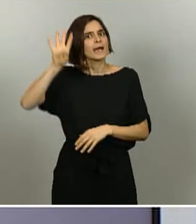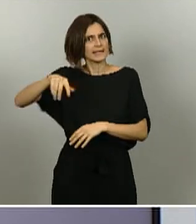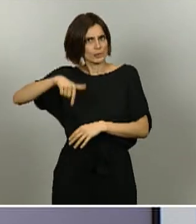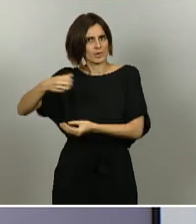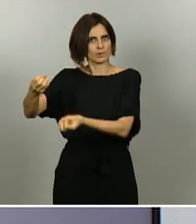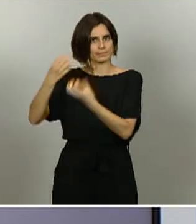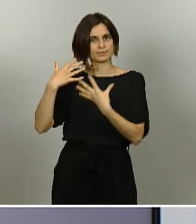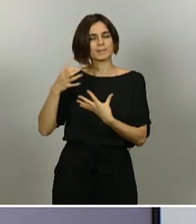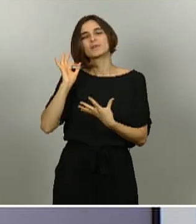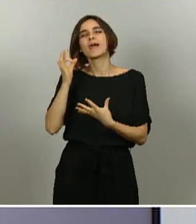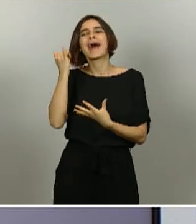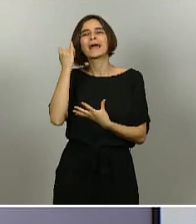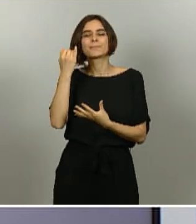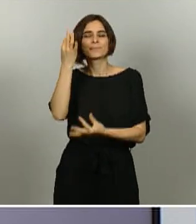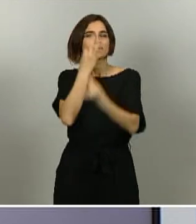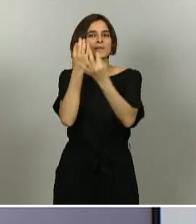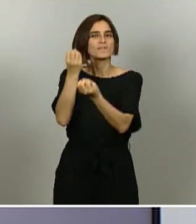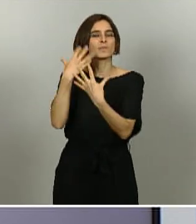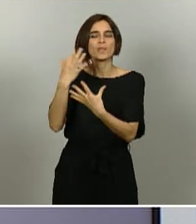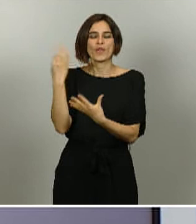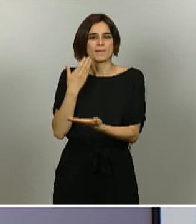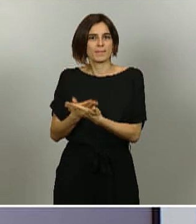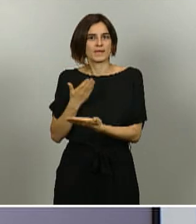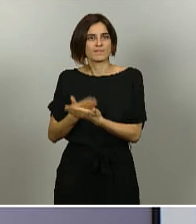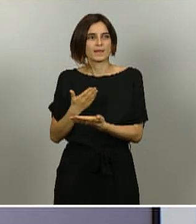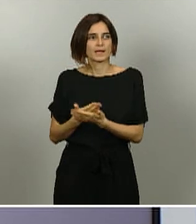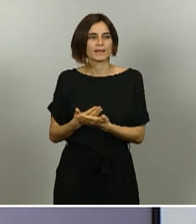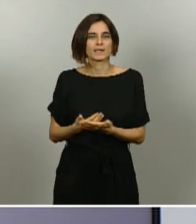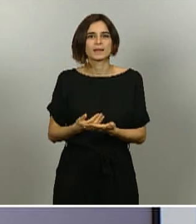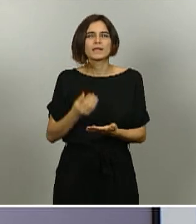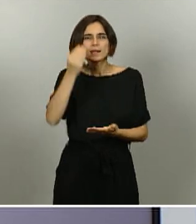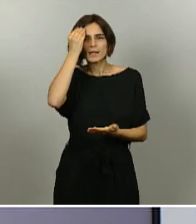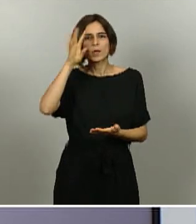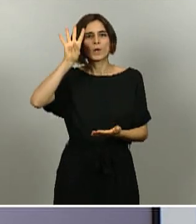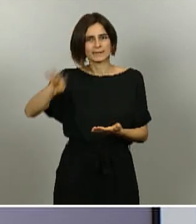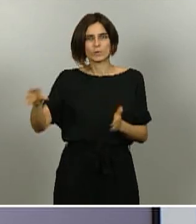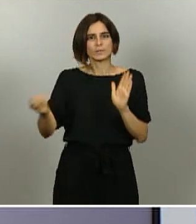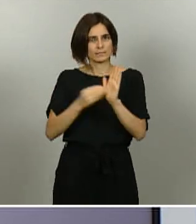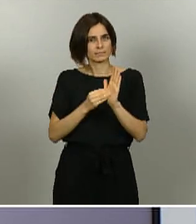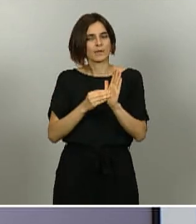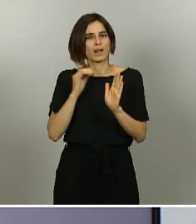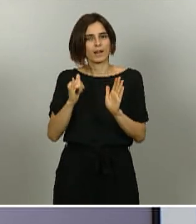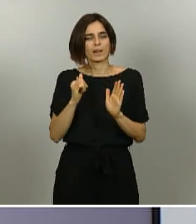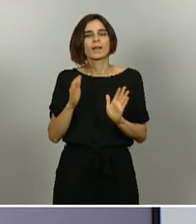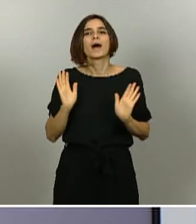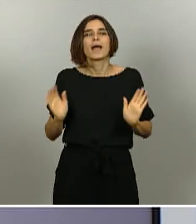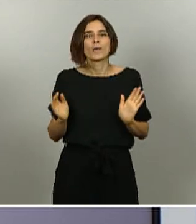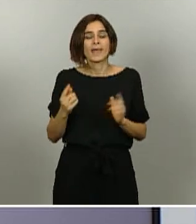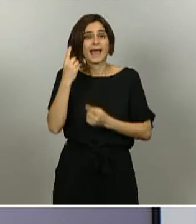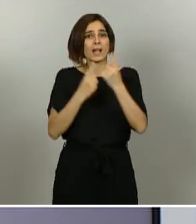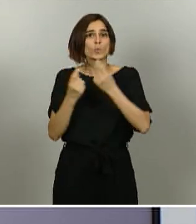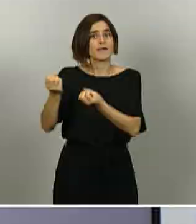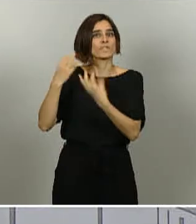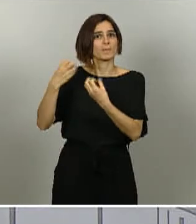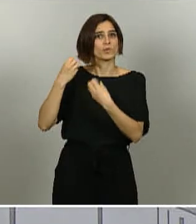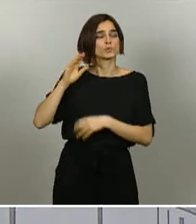Si no me equivoco, la hemos puesto, la información de Cataluña, aunque, como les digo, alguna información no es que